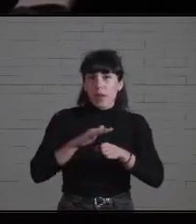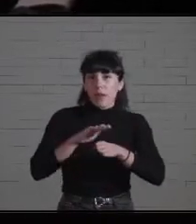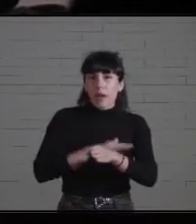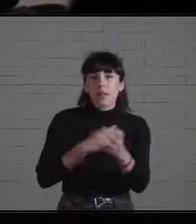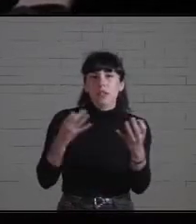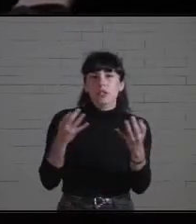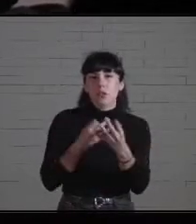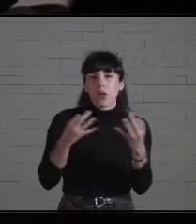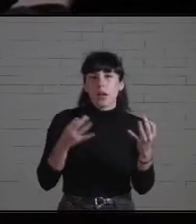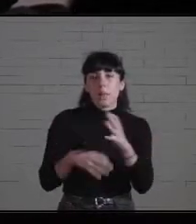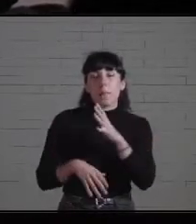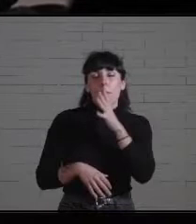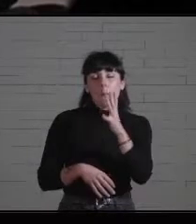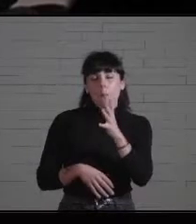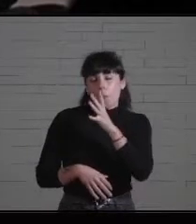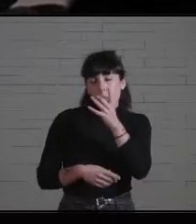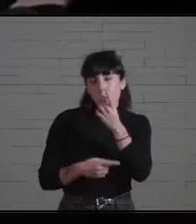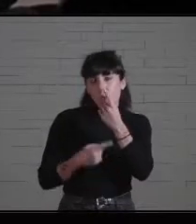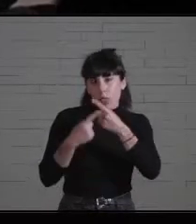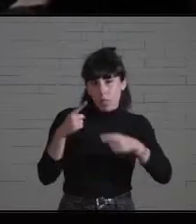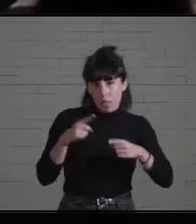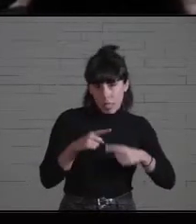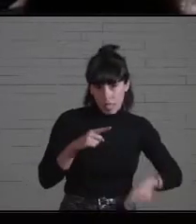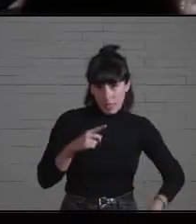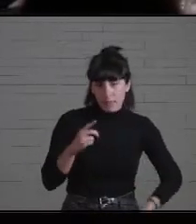por diferentes motivos.